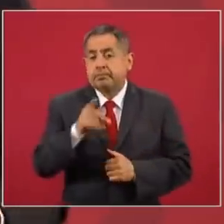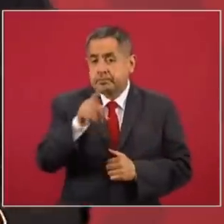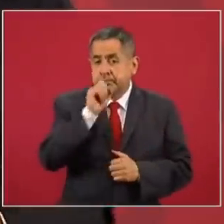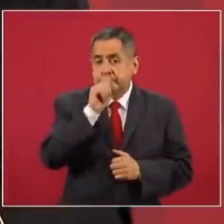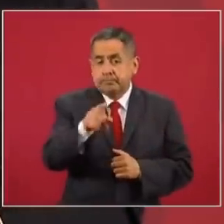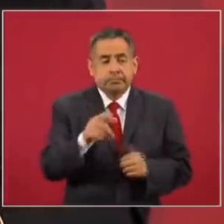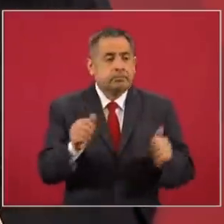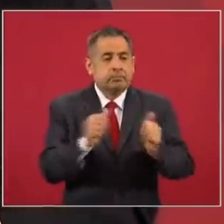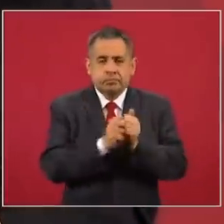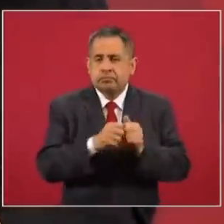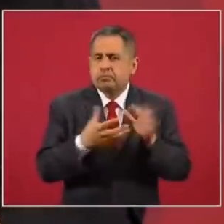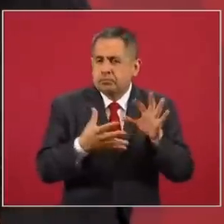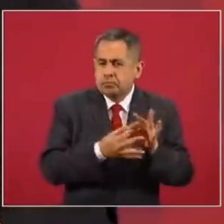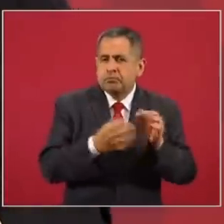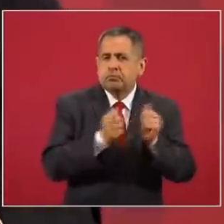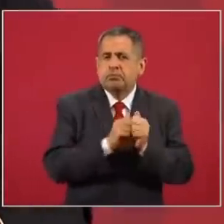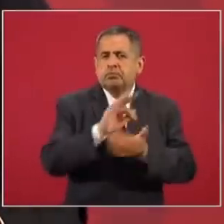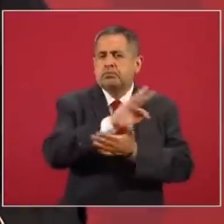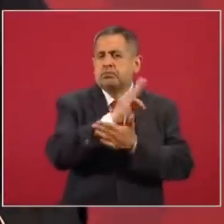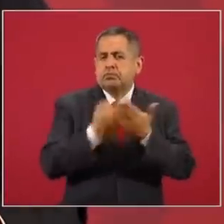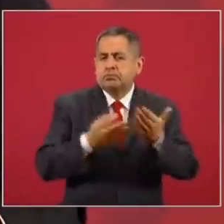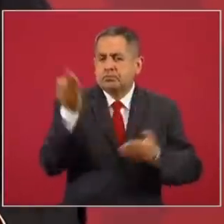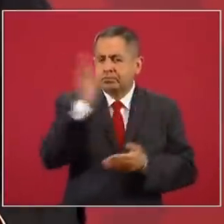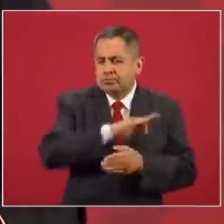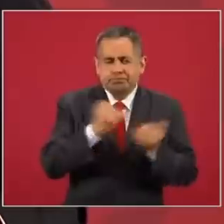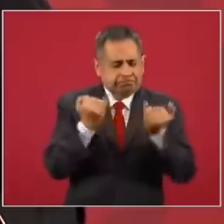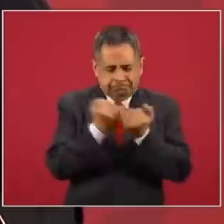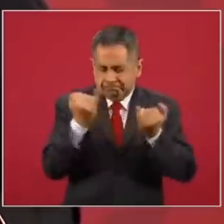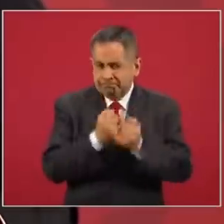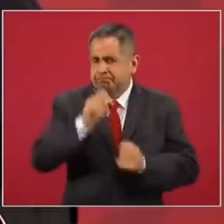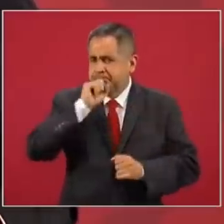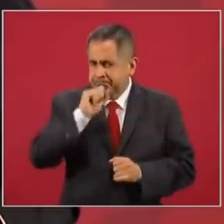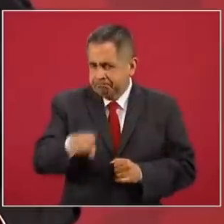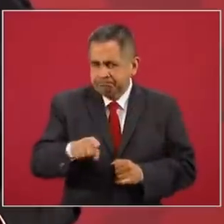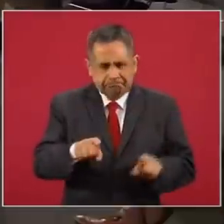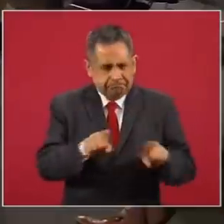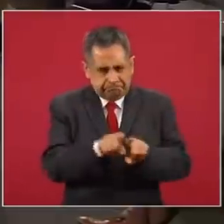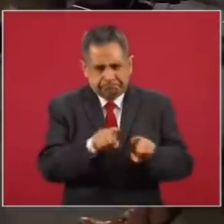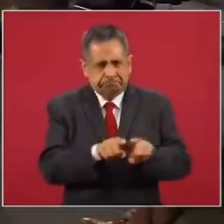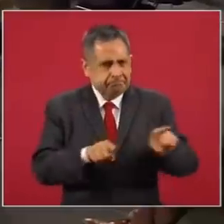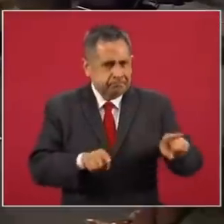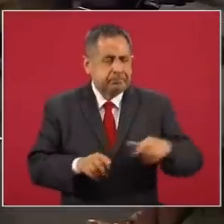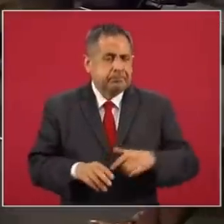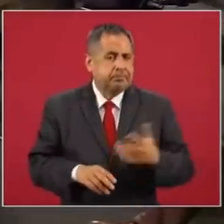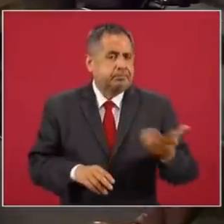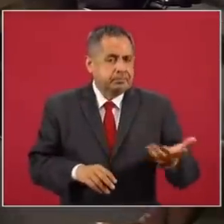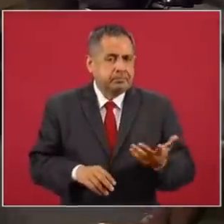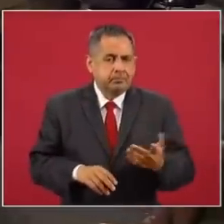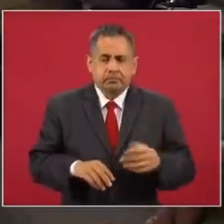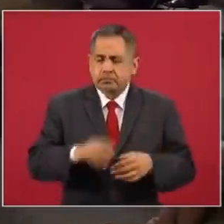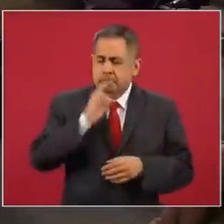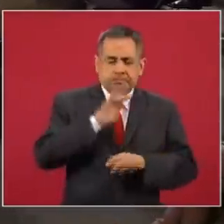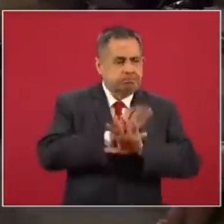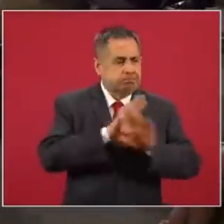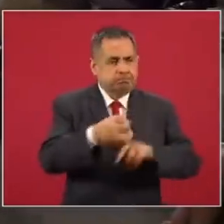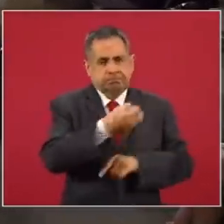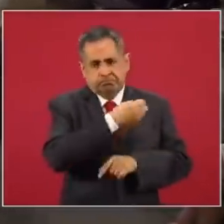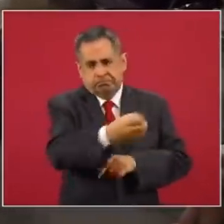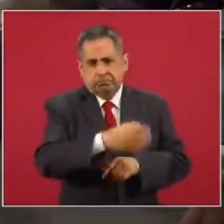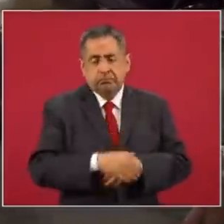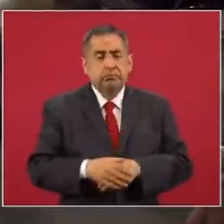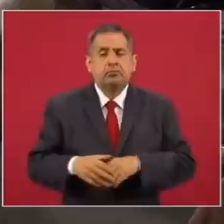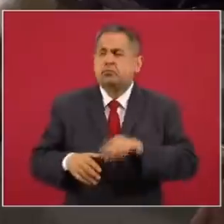de la facturación falsa, de las facturas falsas. Entonces queremos poner orden. ¿Pero